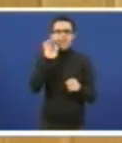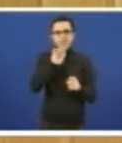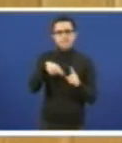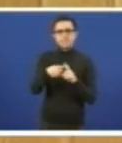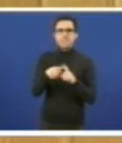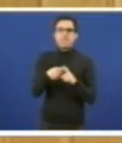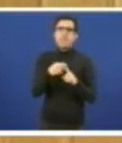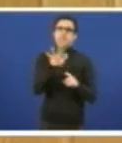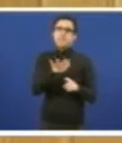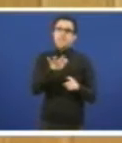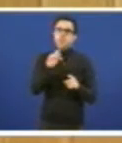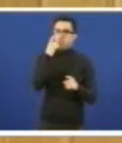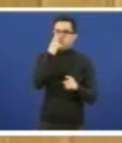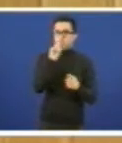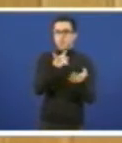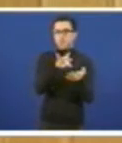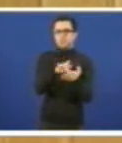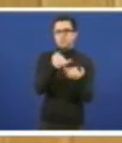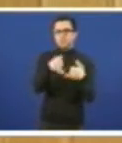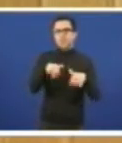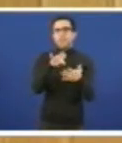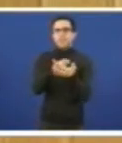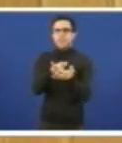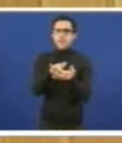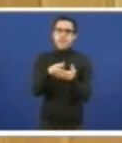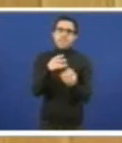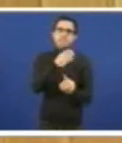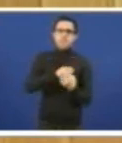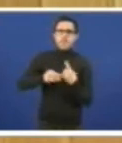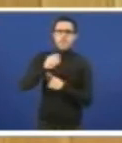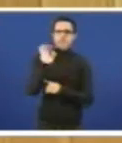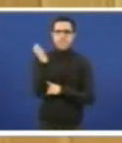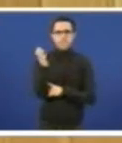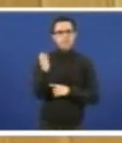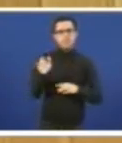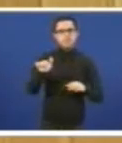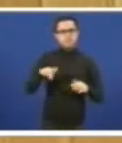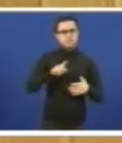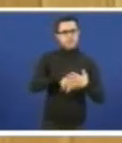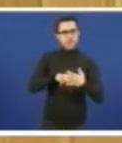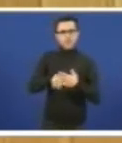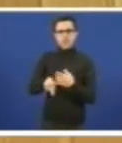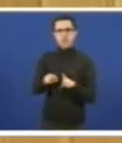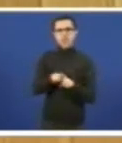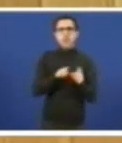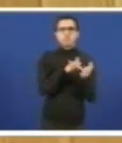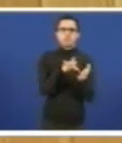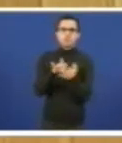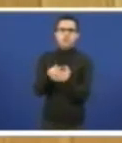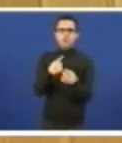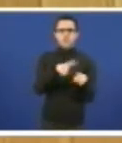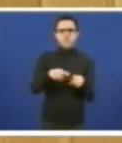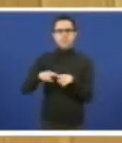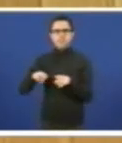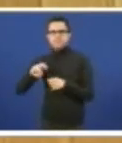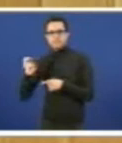Ambiente. Este é o calendario que celebrarán con diferentes actividades o alumnado galego ao